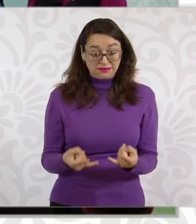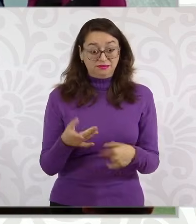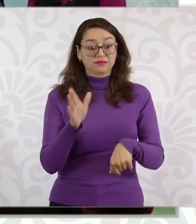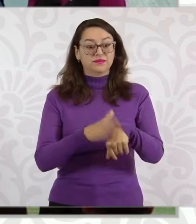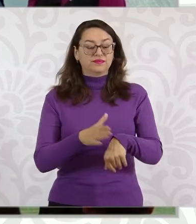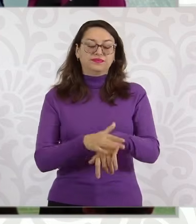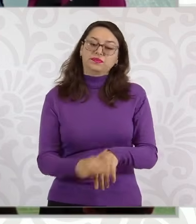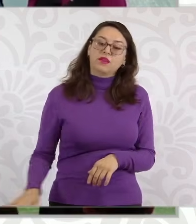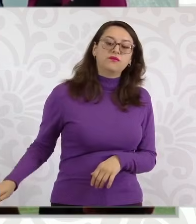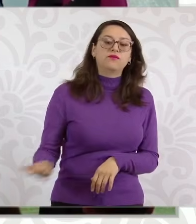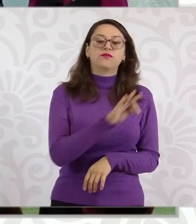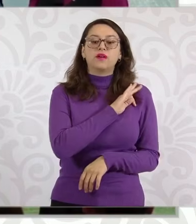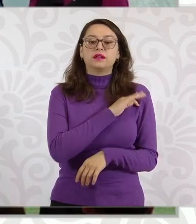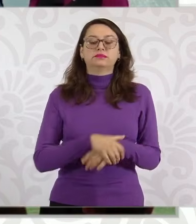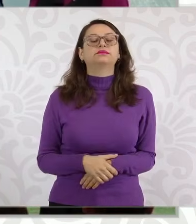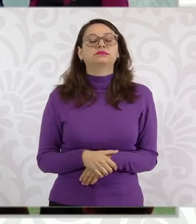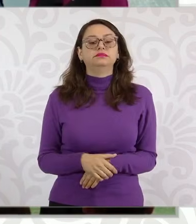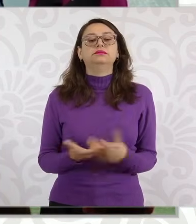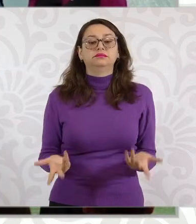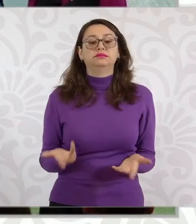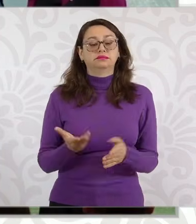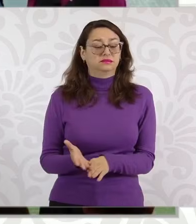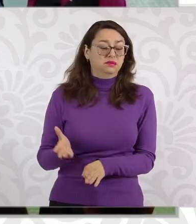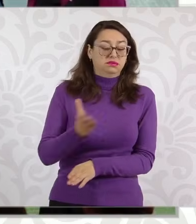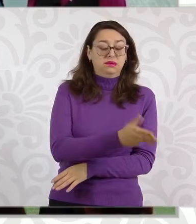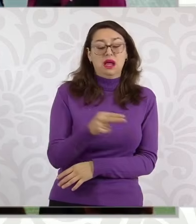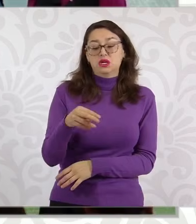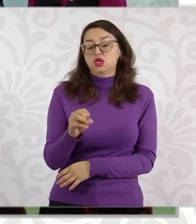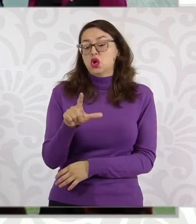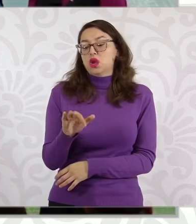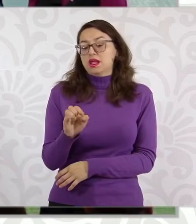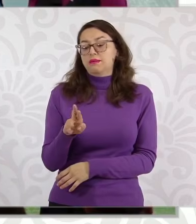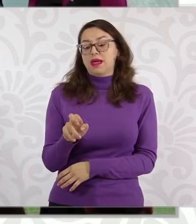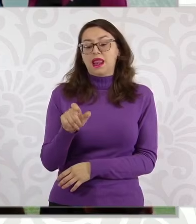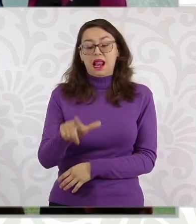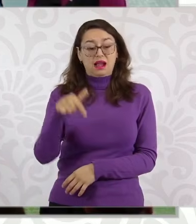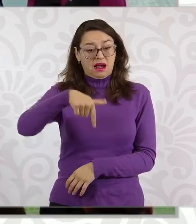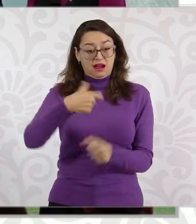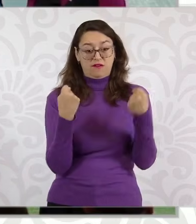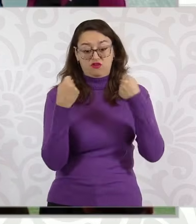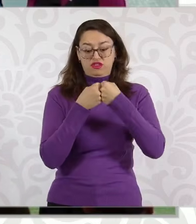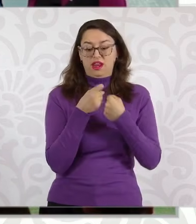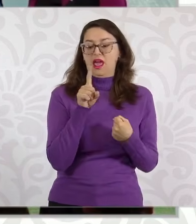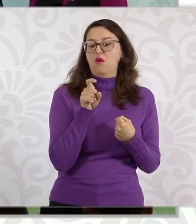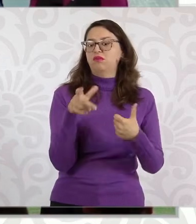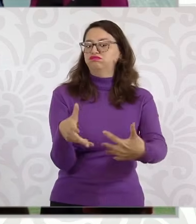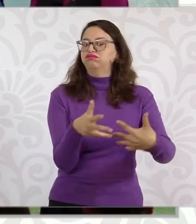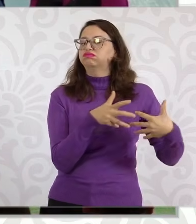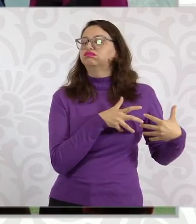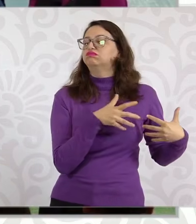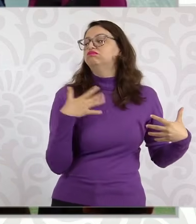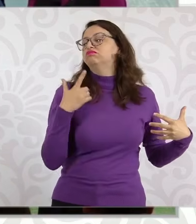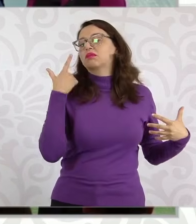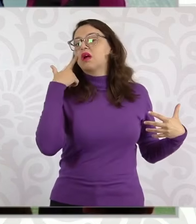de esperanza. Durante décadas, en el periodo neoliberal, el agua en la frontera fue tratada como una mercancía o